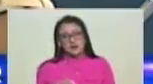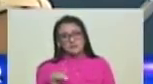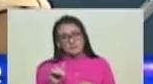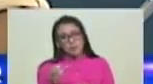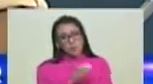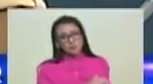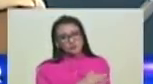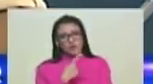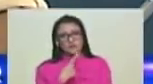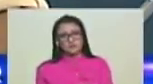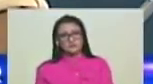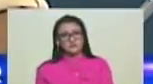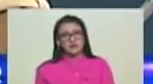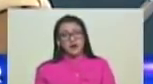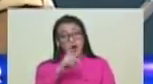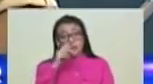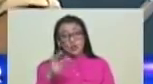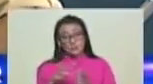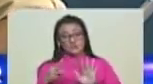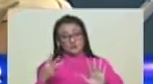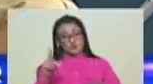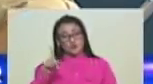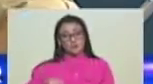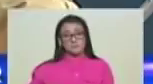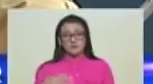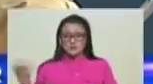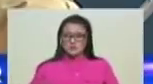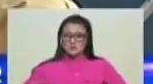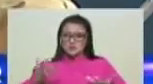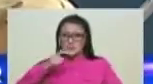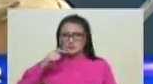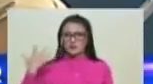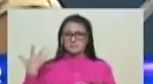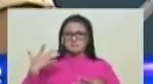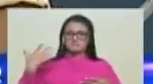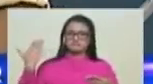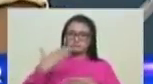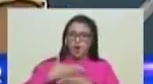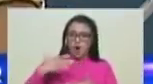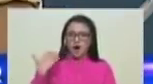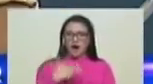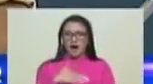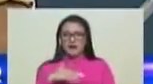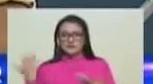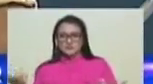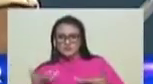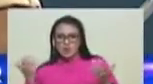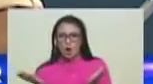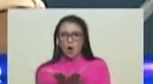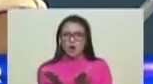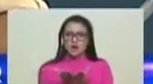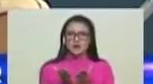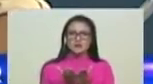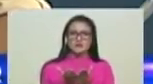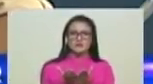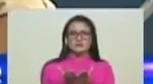Perdón, el año 17 y el 18. Quemaron gente viva, cerraron calles, quemaron unidades educativas, quemaron unidades de